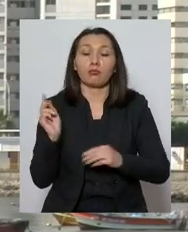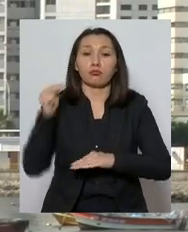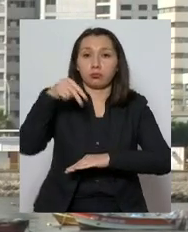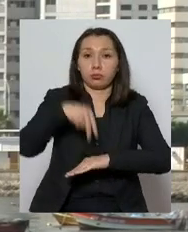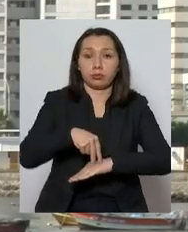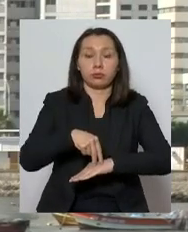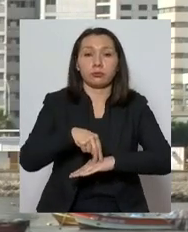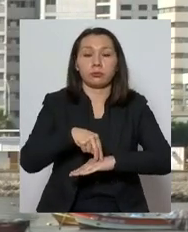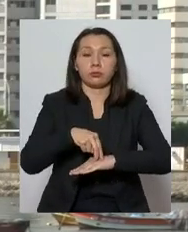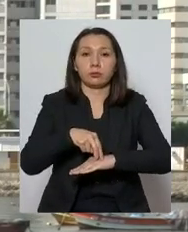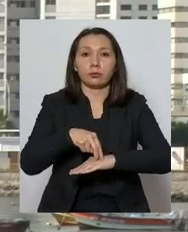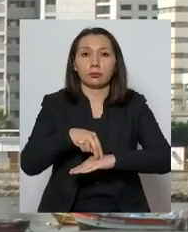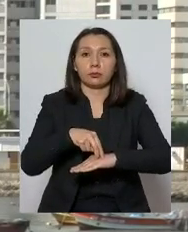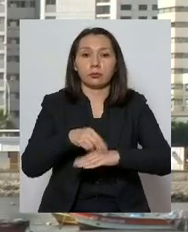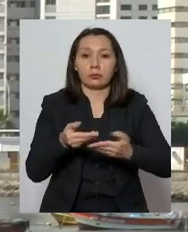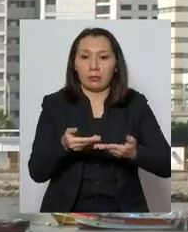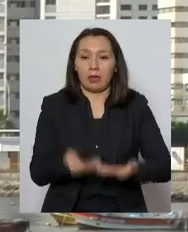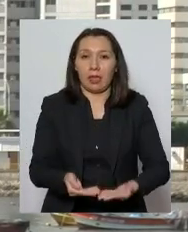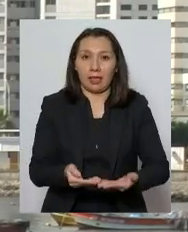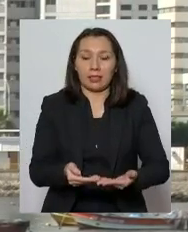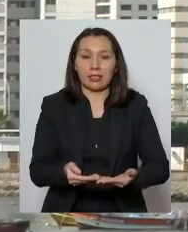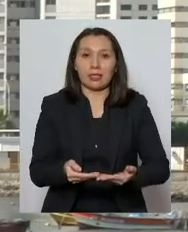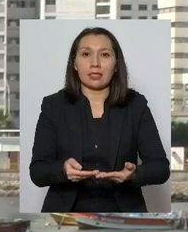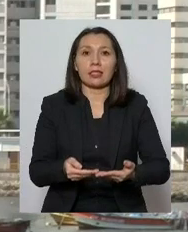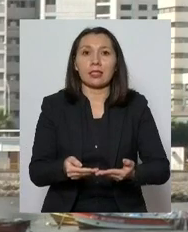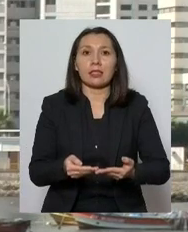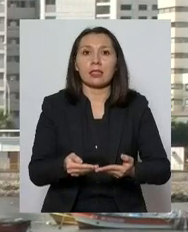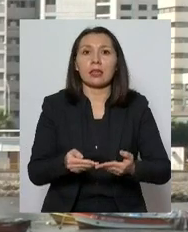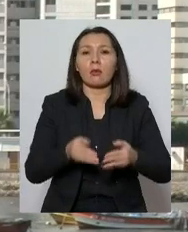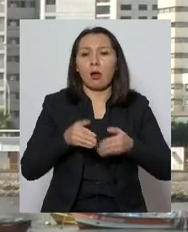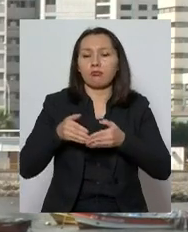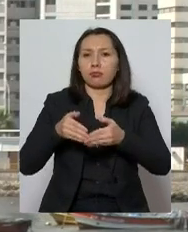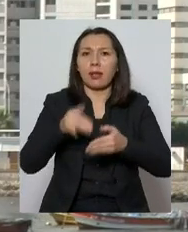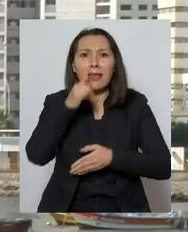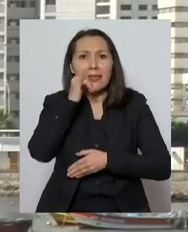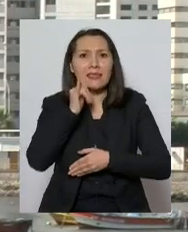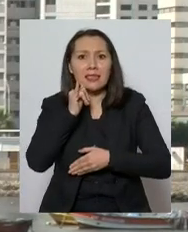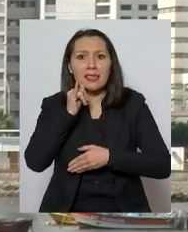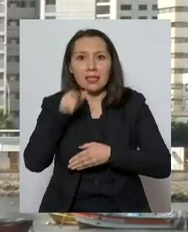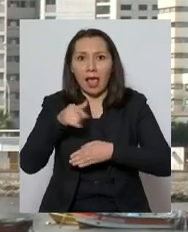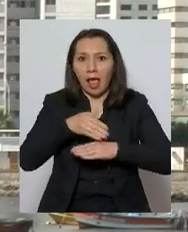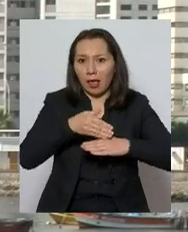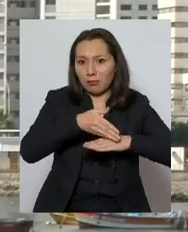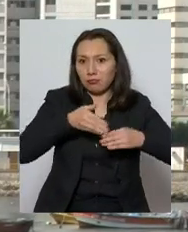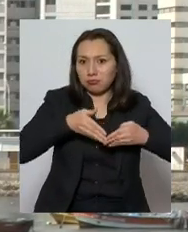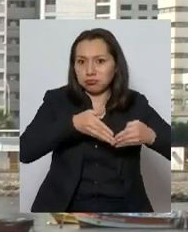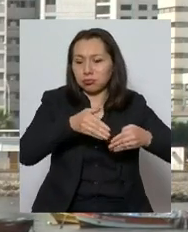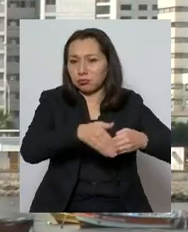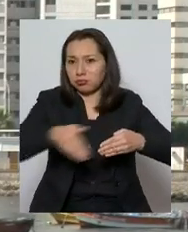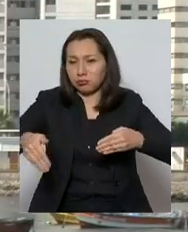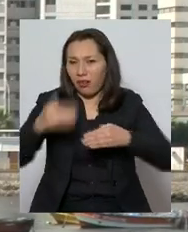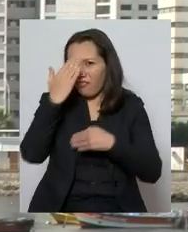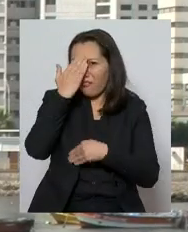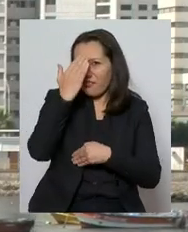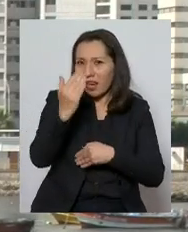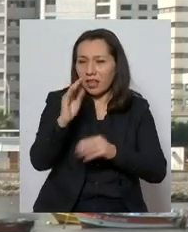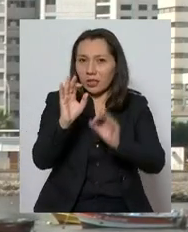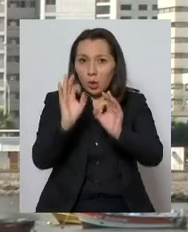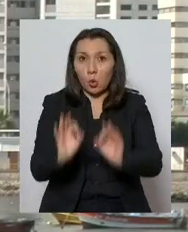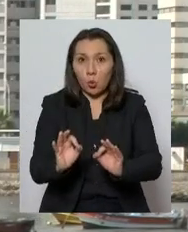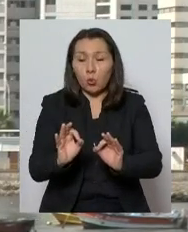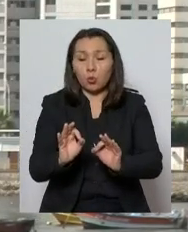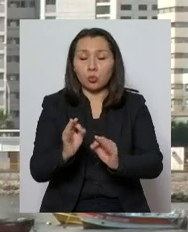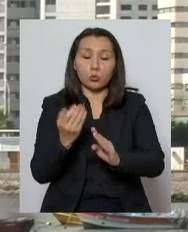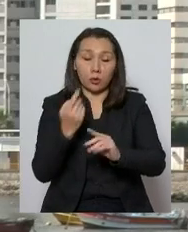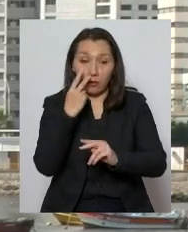encontramos aquí en la rada de Iquique, en el puerto, frente exactamente a